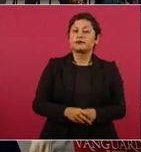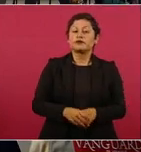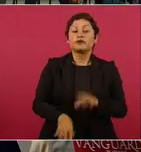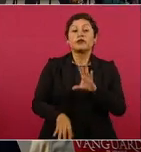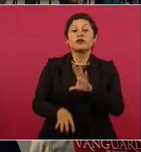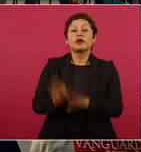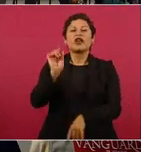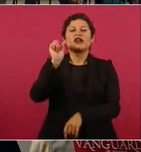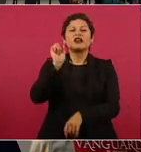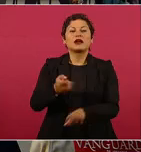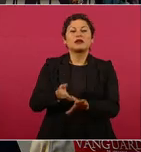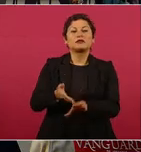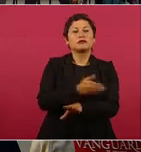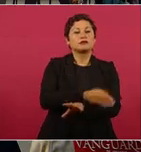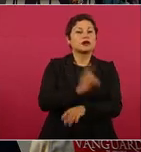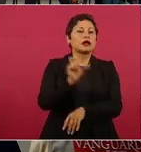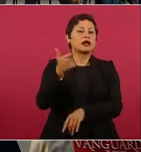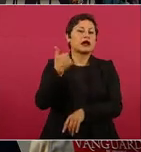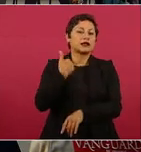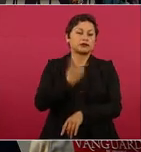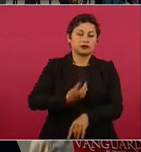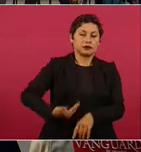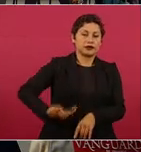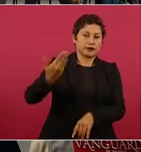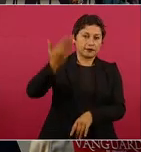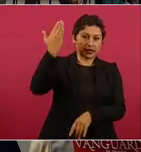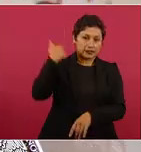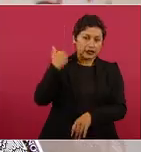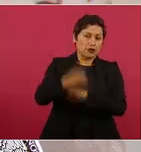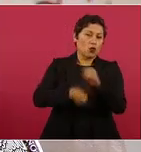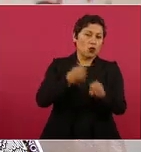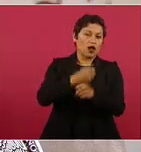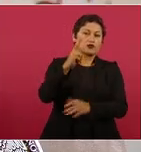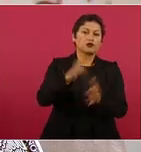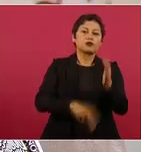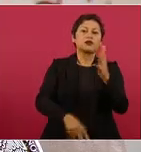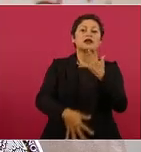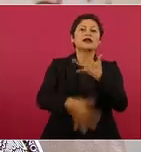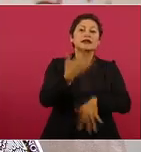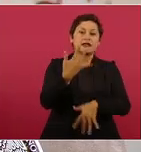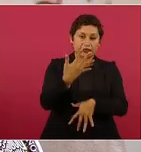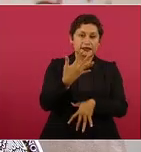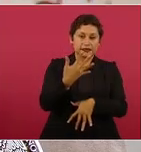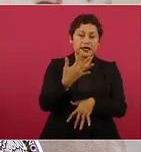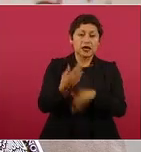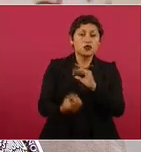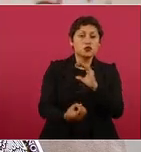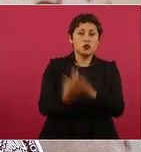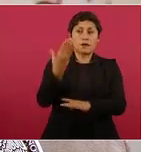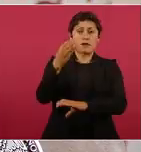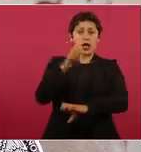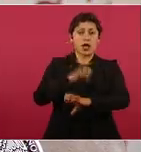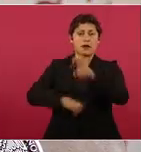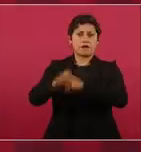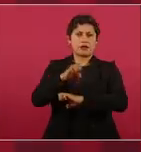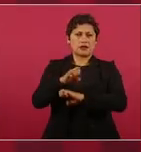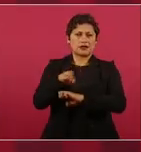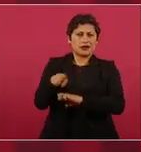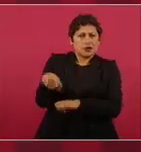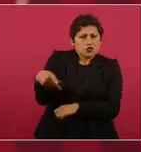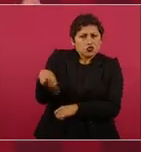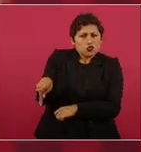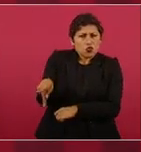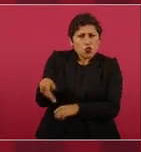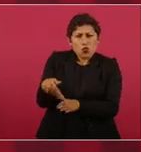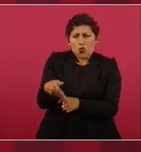sexenio pasado, a partir de 2015, apareció una compañía que no estaba registrada, no tenía experiencia de